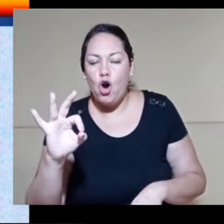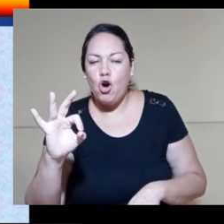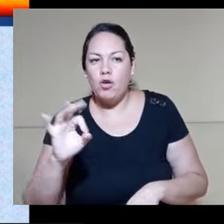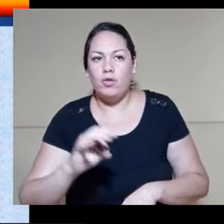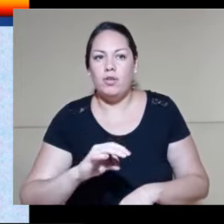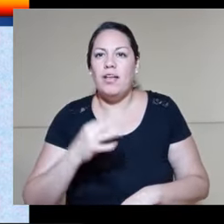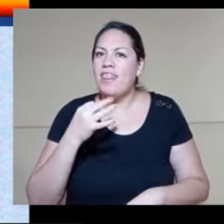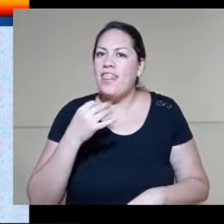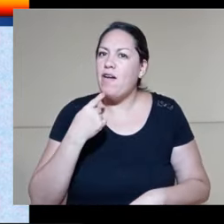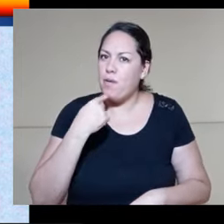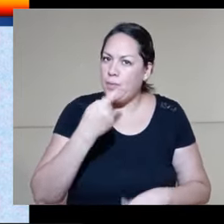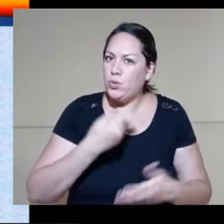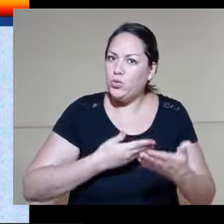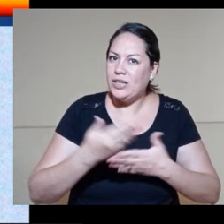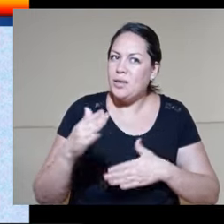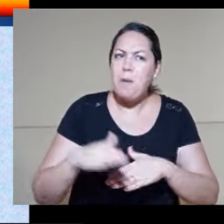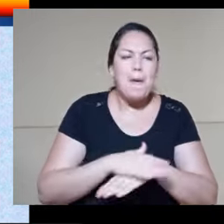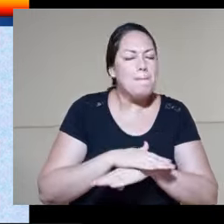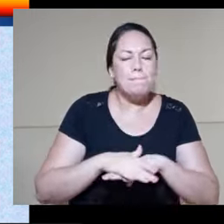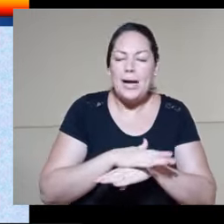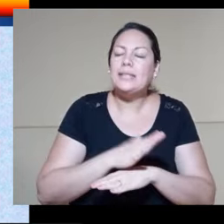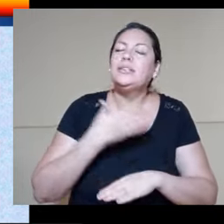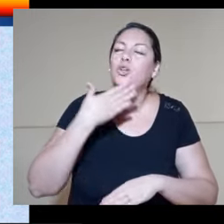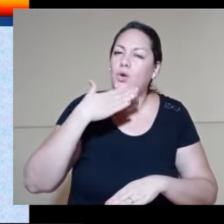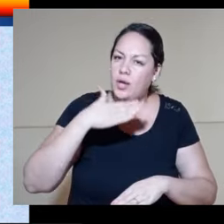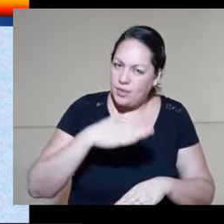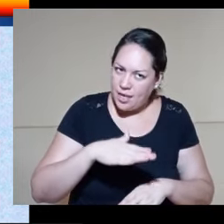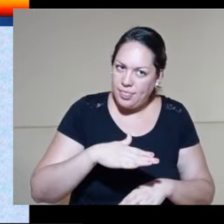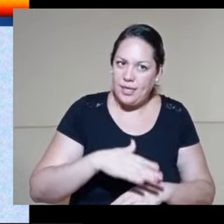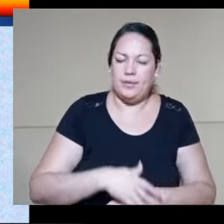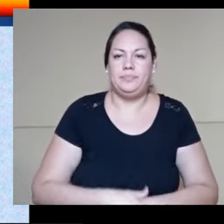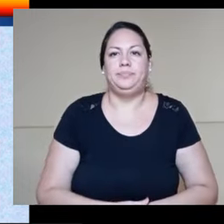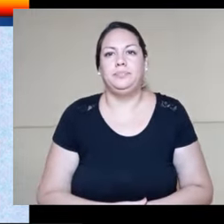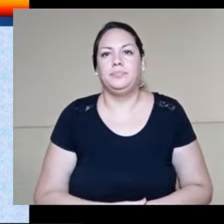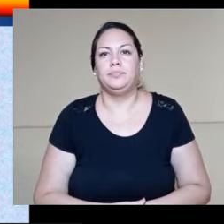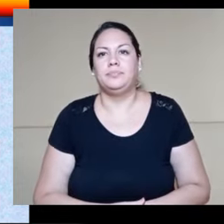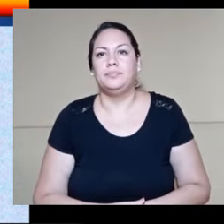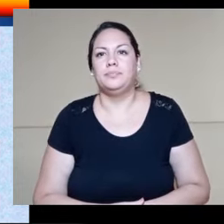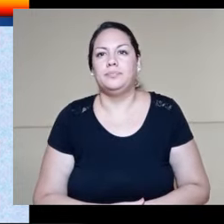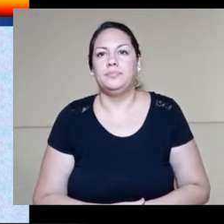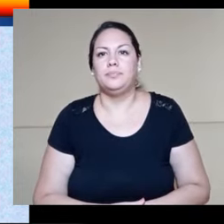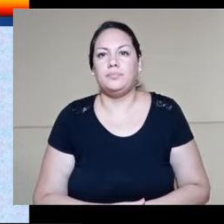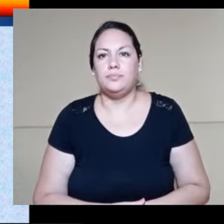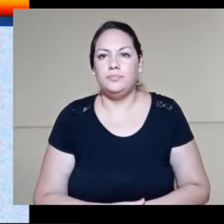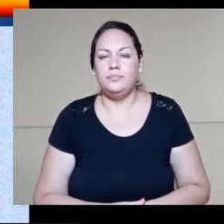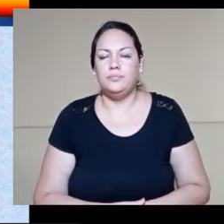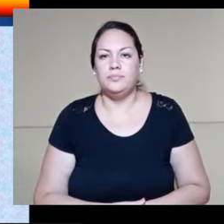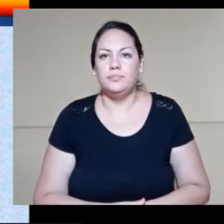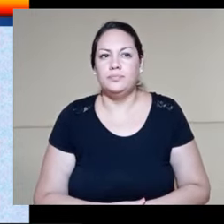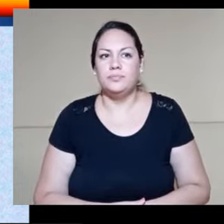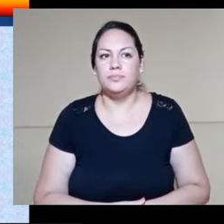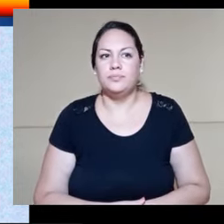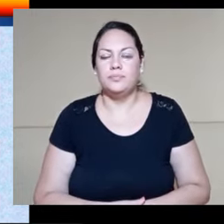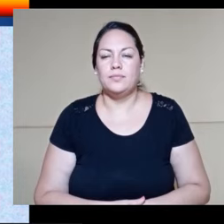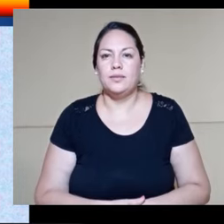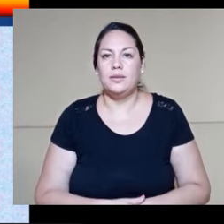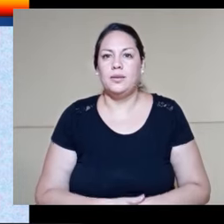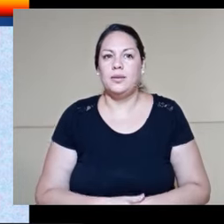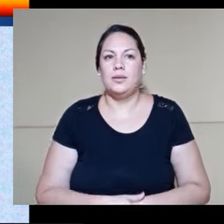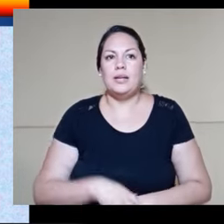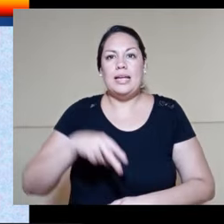que en los exámenes finales no pueden explicar esto y no aprueban, porque esto es básico. No saben explicar esto, no saben